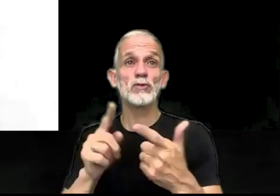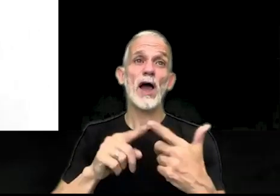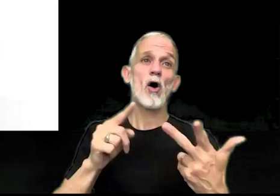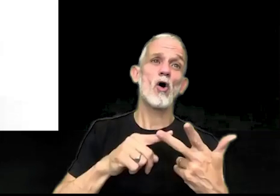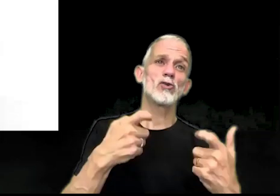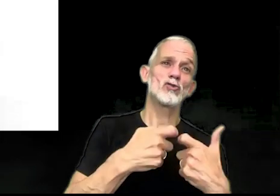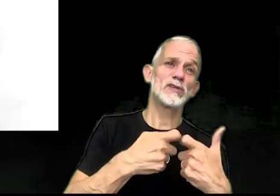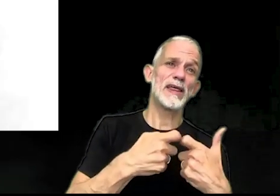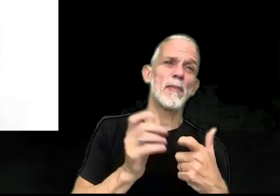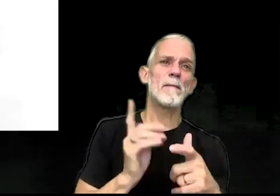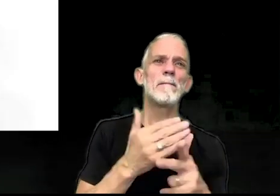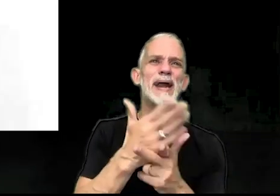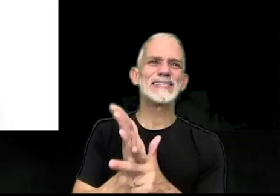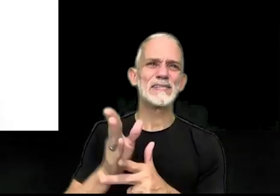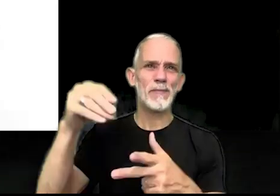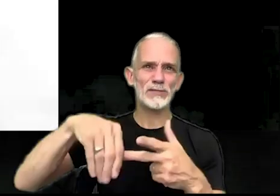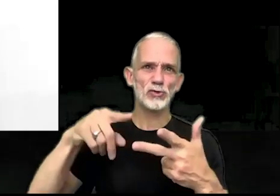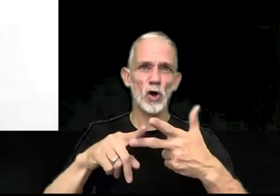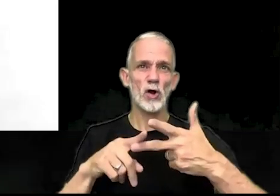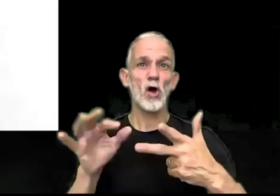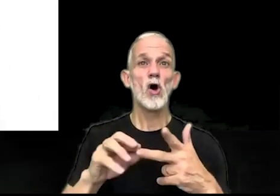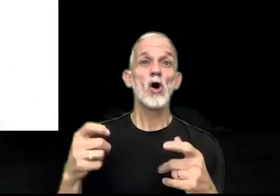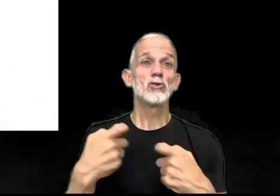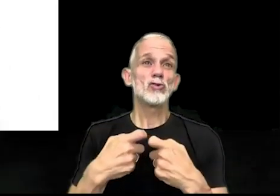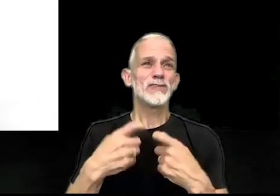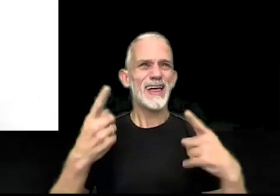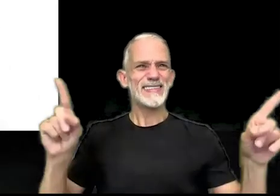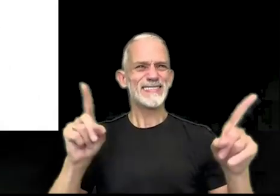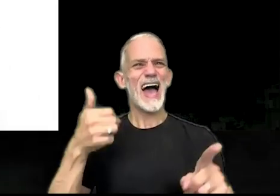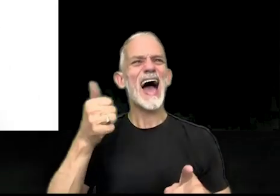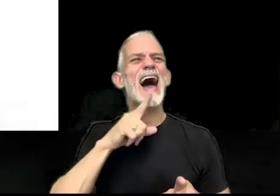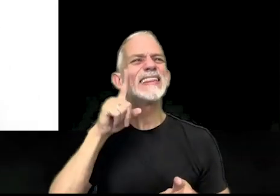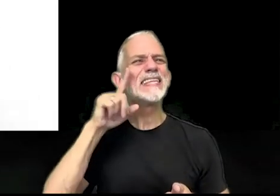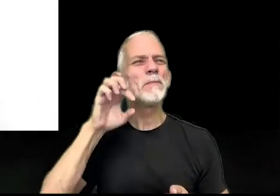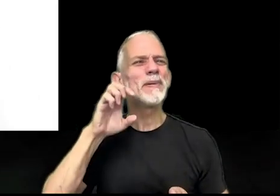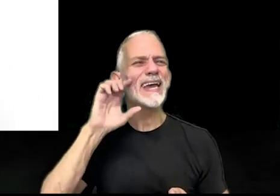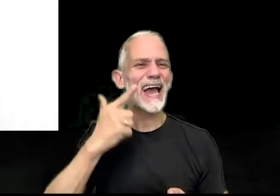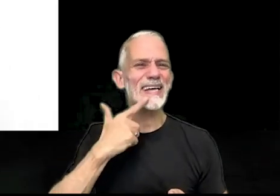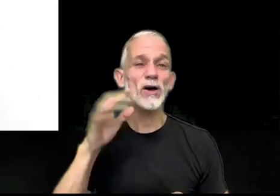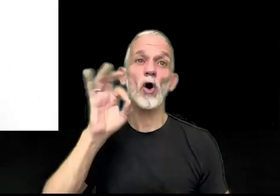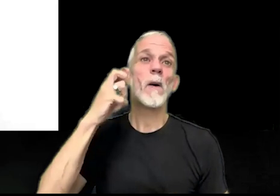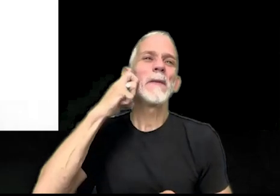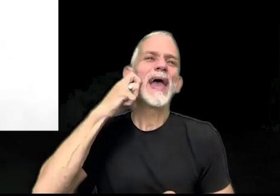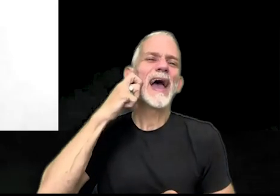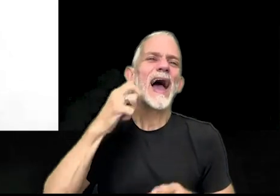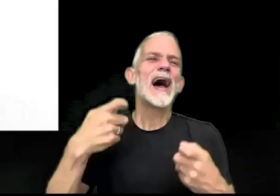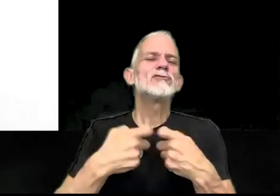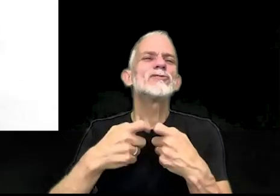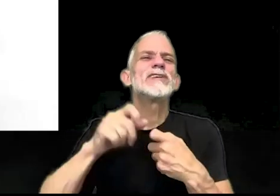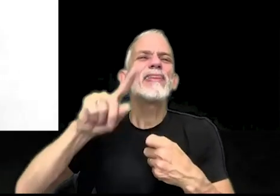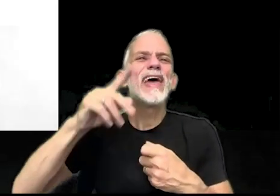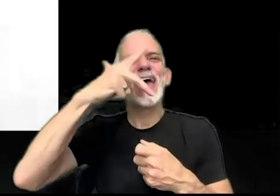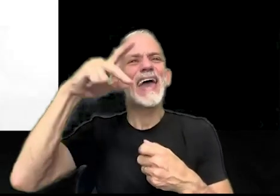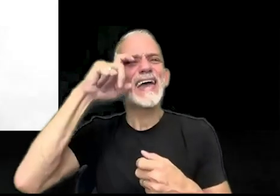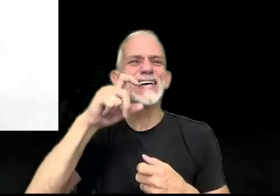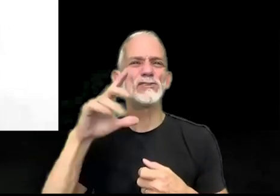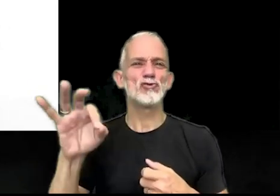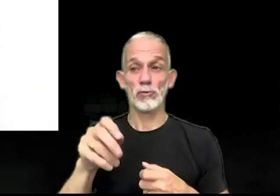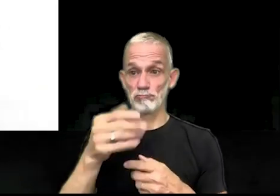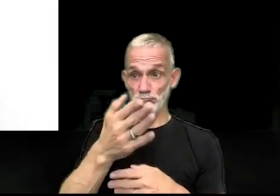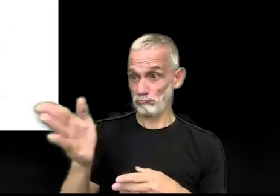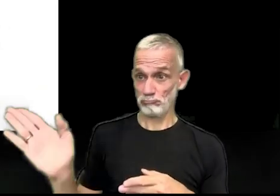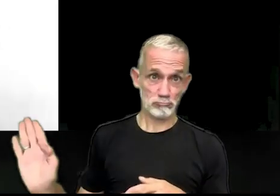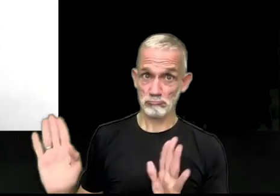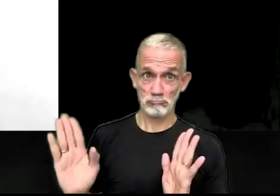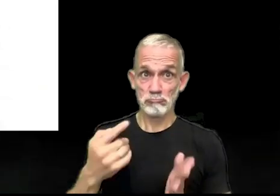en participación, sociedades atípicas o vieja sociedad de hecho, son sujetos